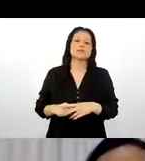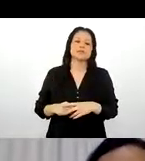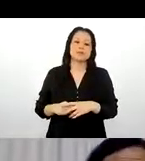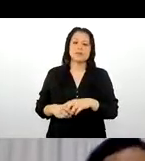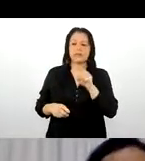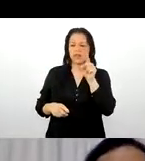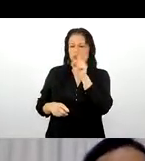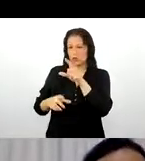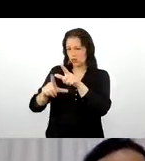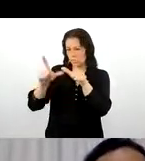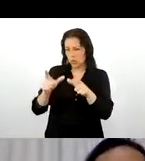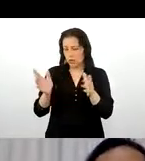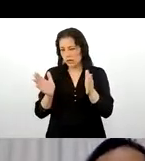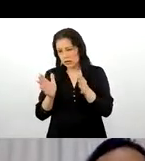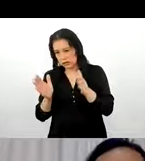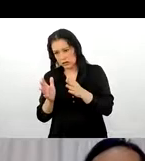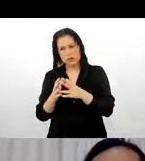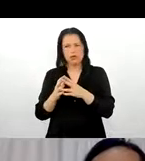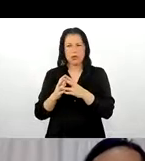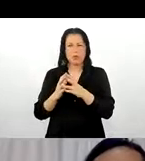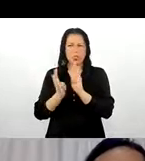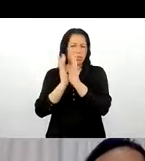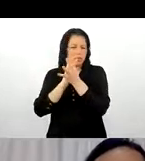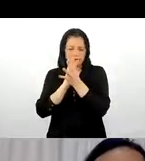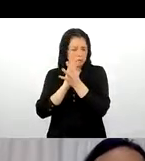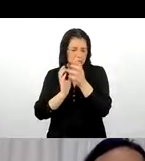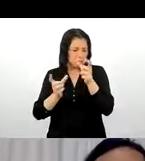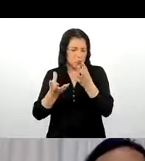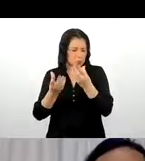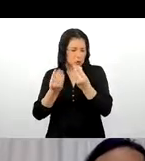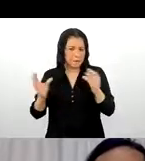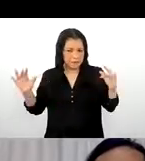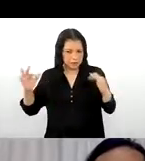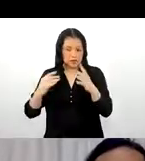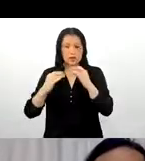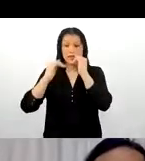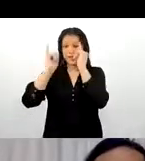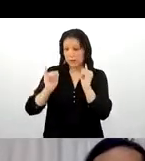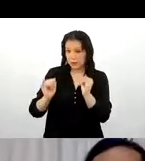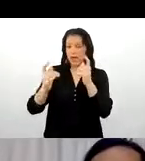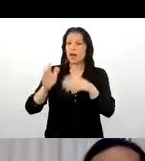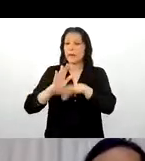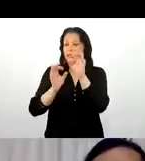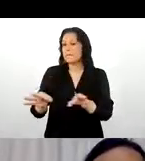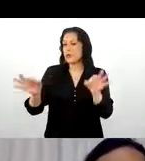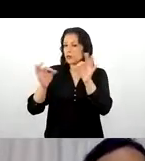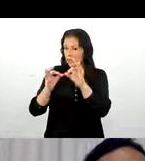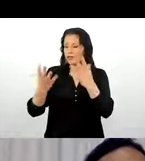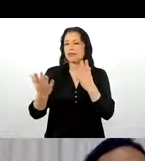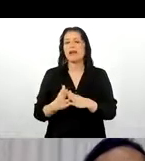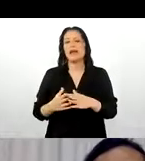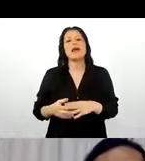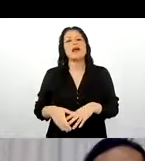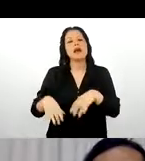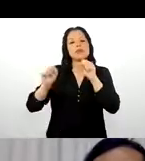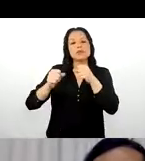destinos pequeños, poco masivos, donde la personalización es lo más importante, ¿no? La capacidad de